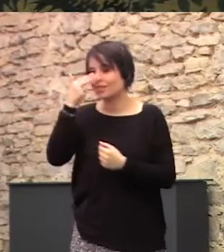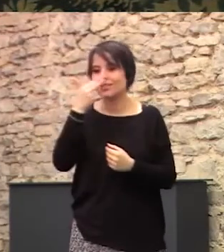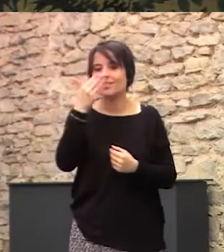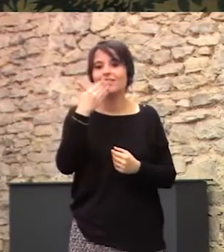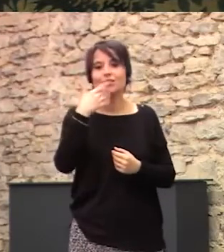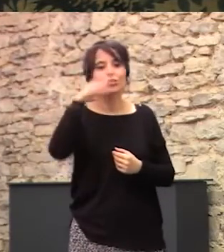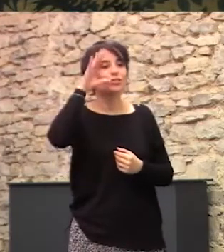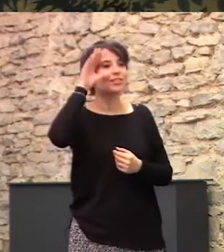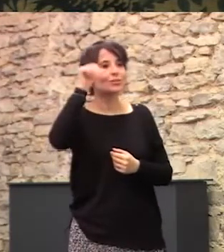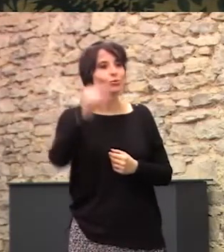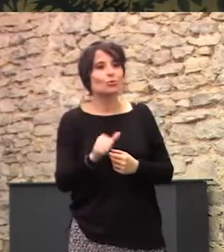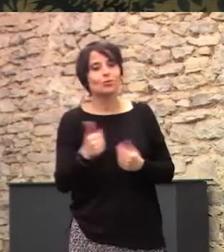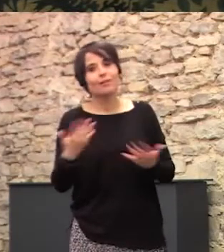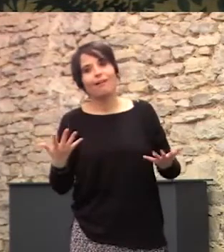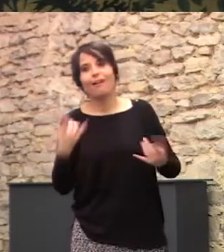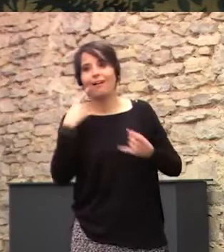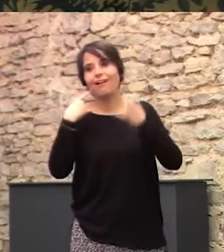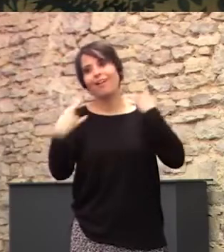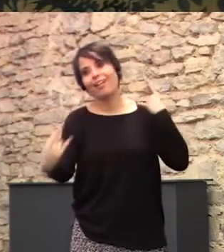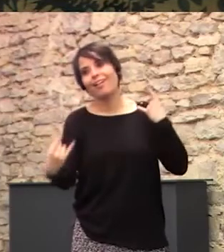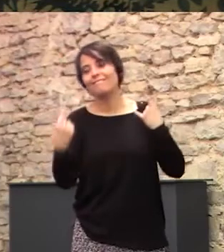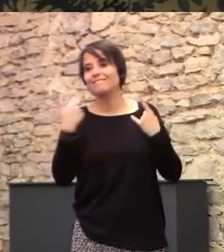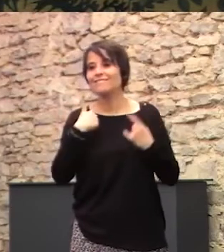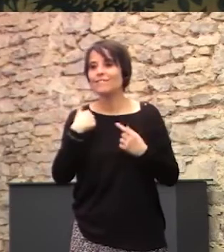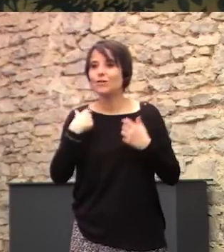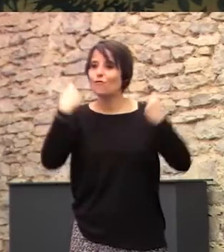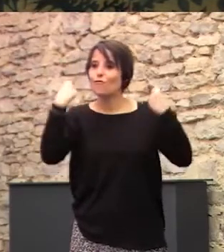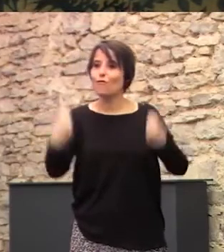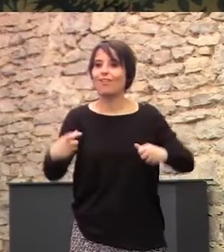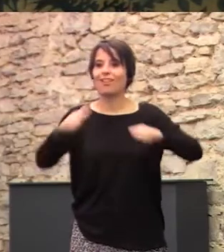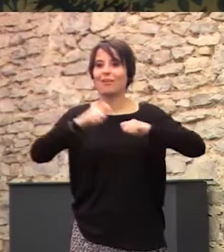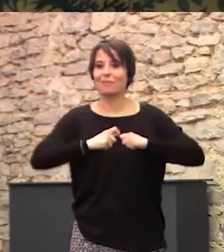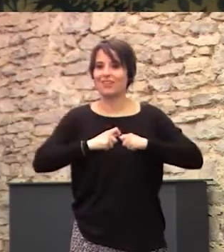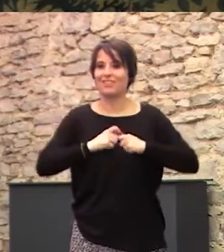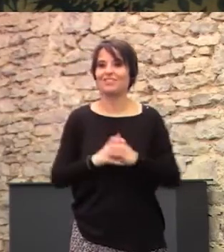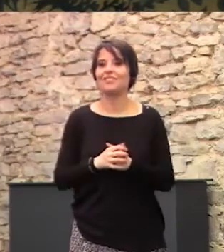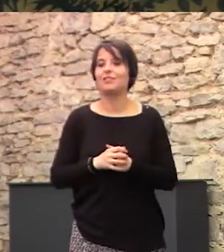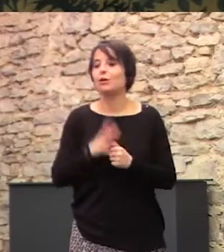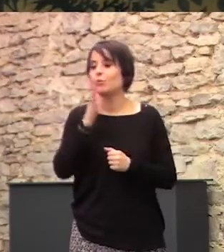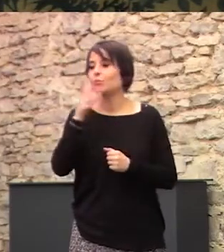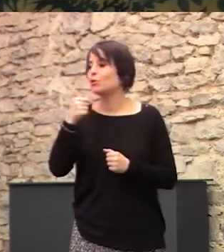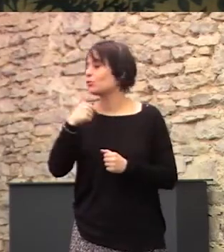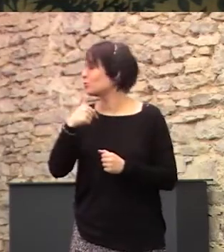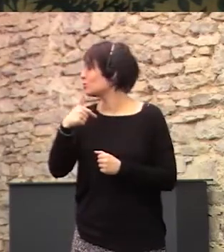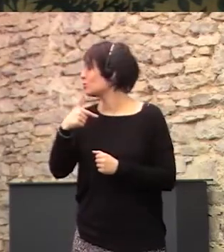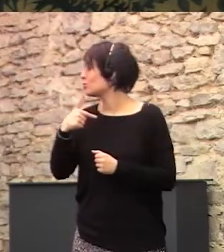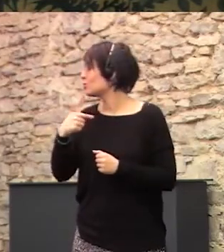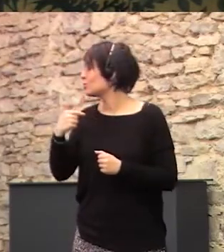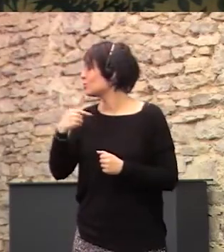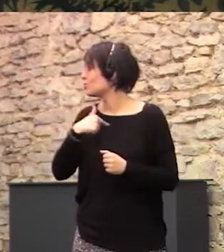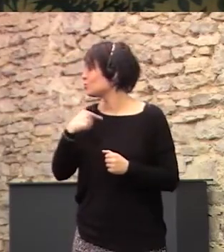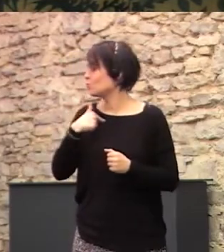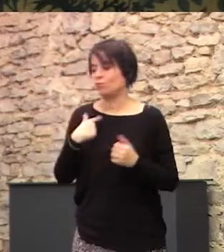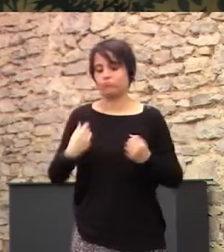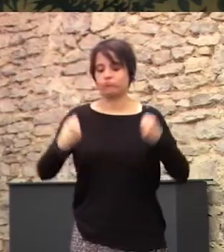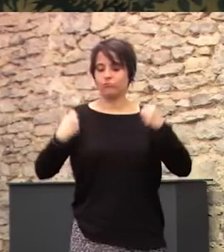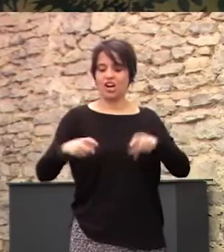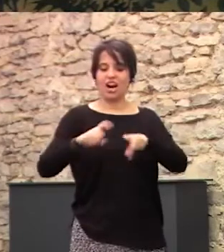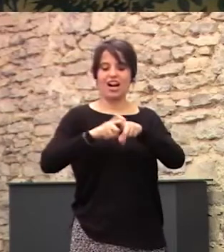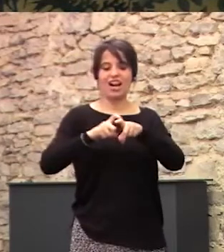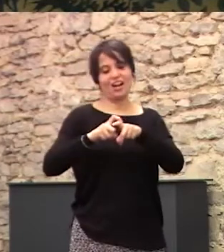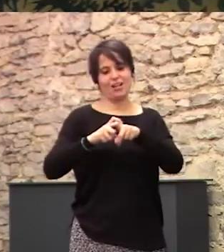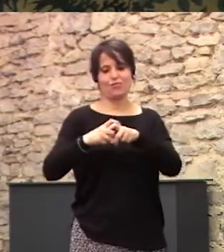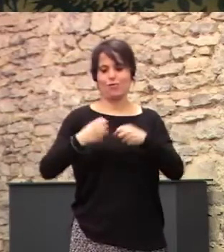te escucho me entra una fuerza, porque yo no tengo un temperamento